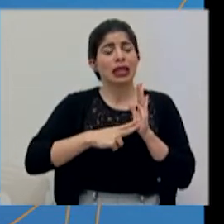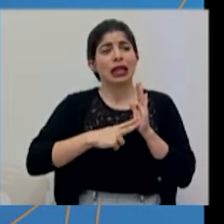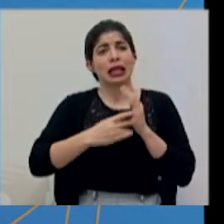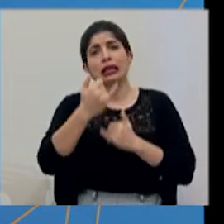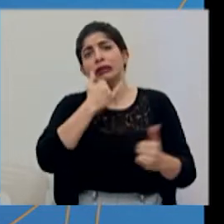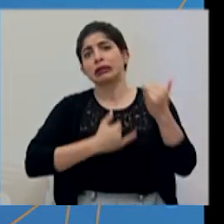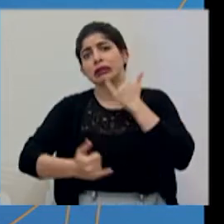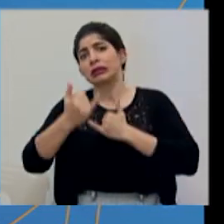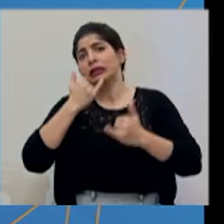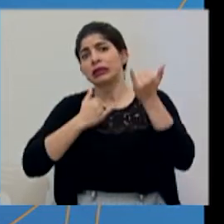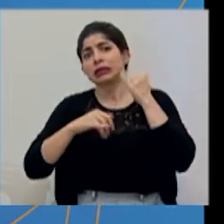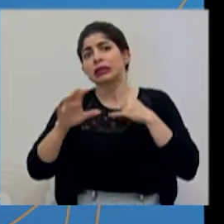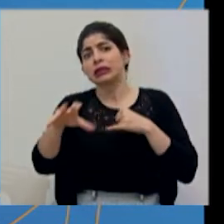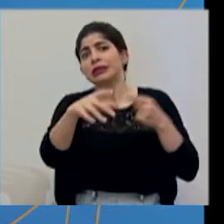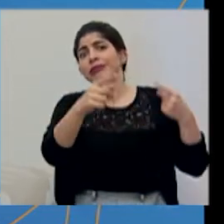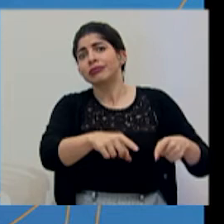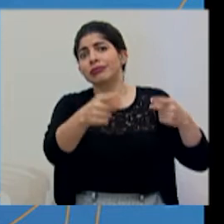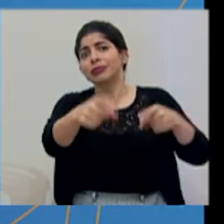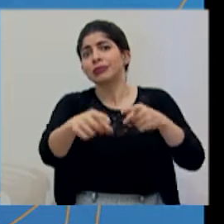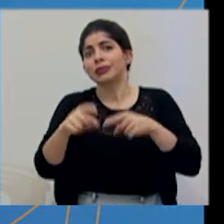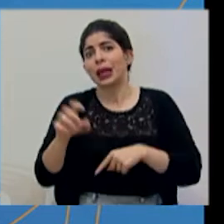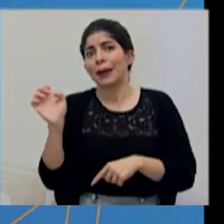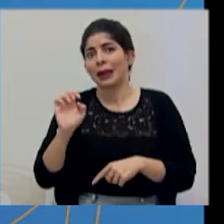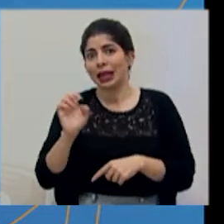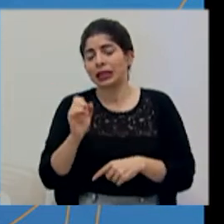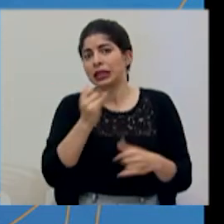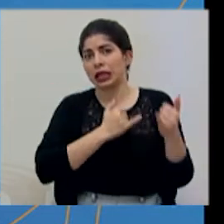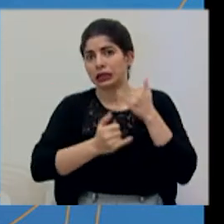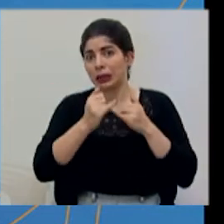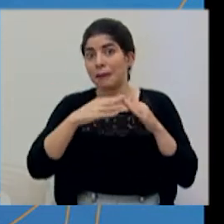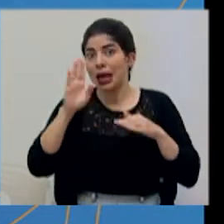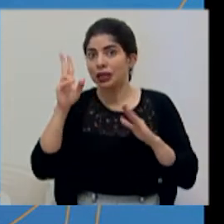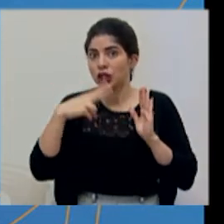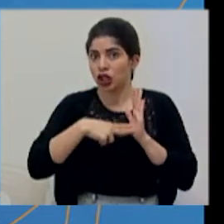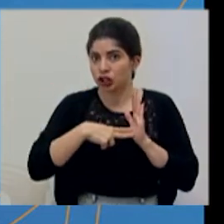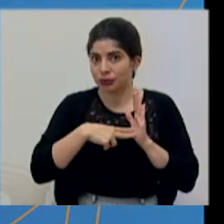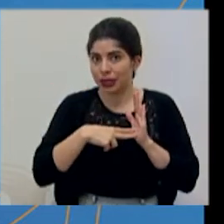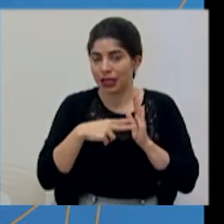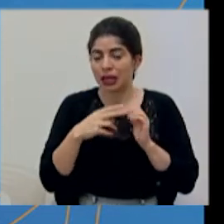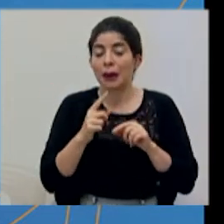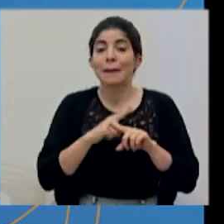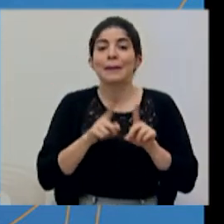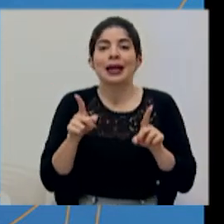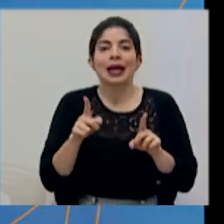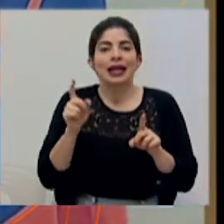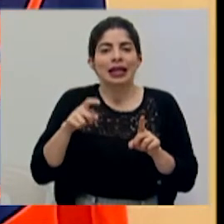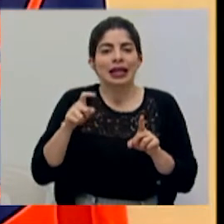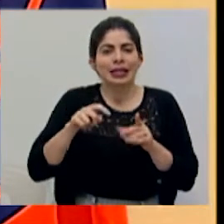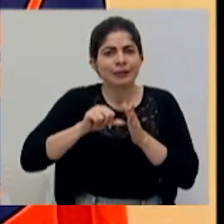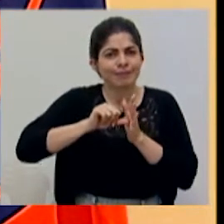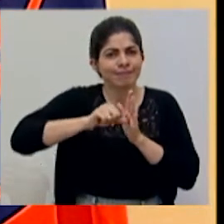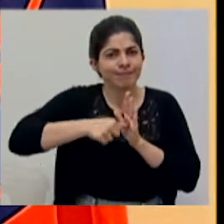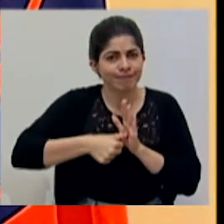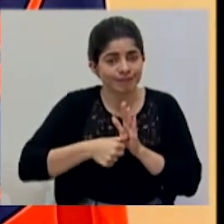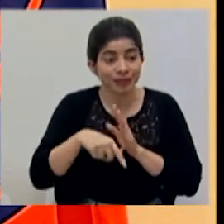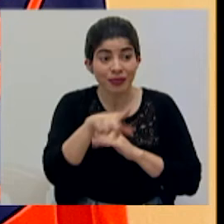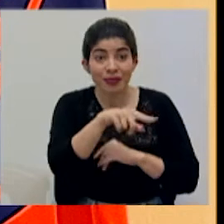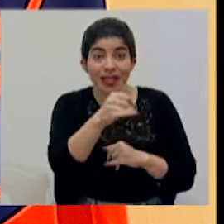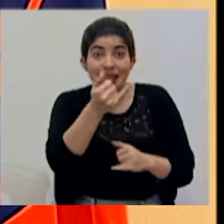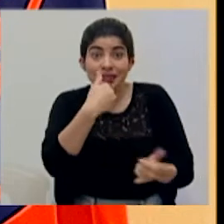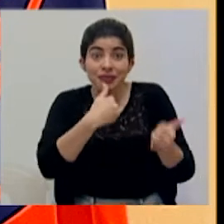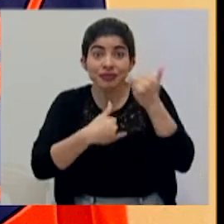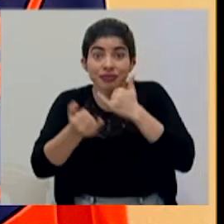de emergencia que se recibieron. Sin embargo, tenemos que hacer referencia a que esos